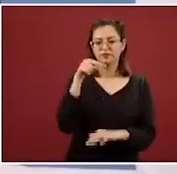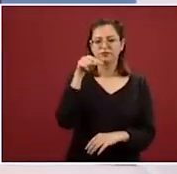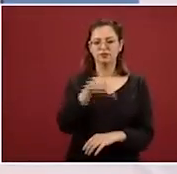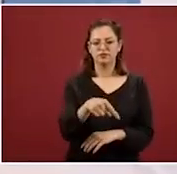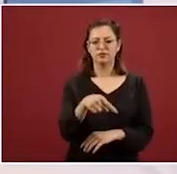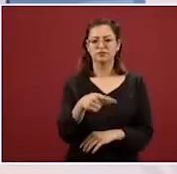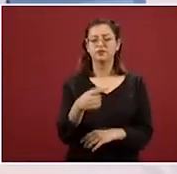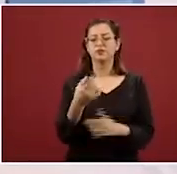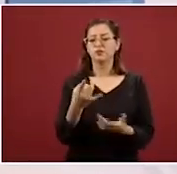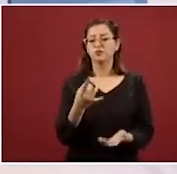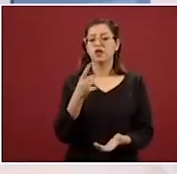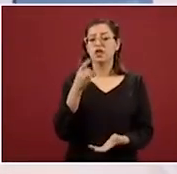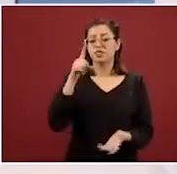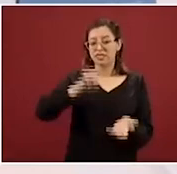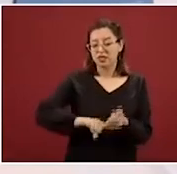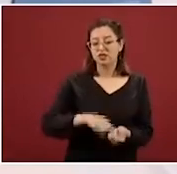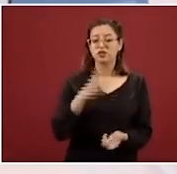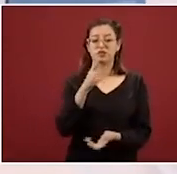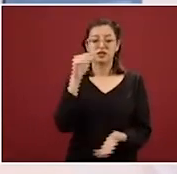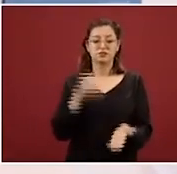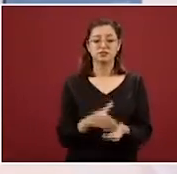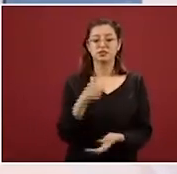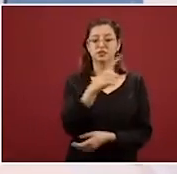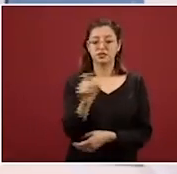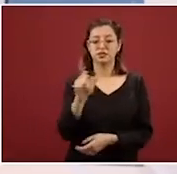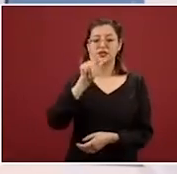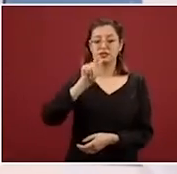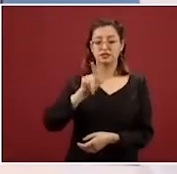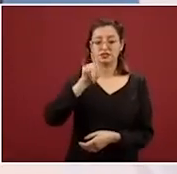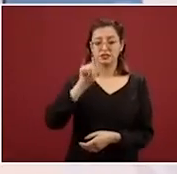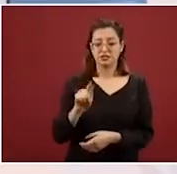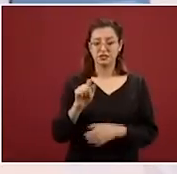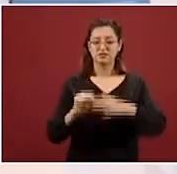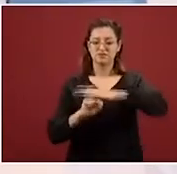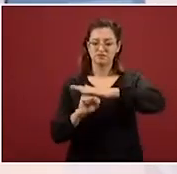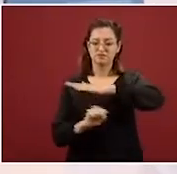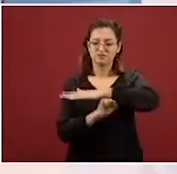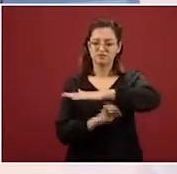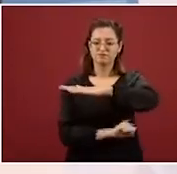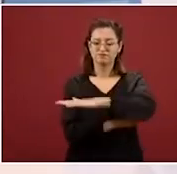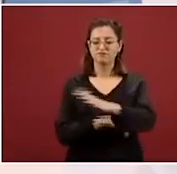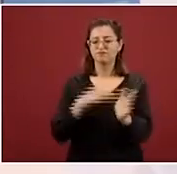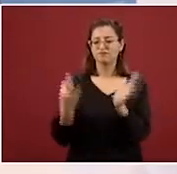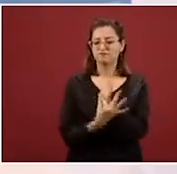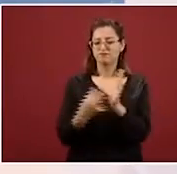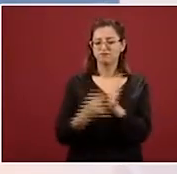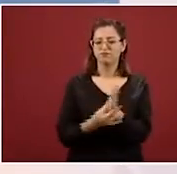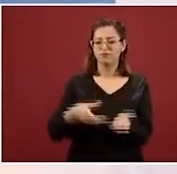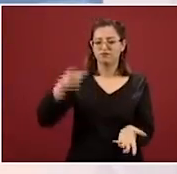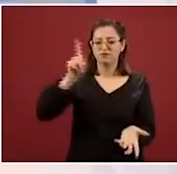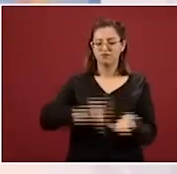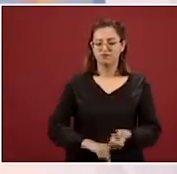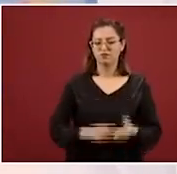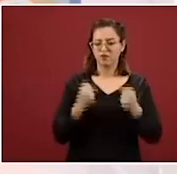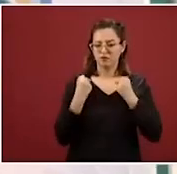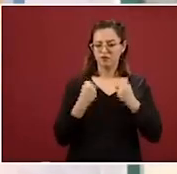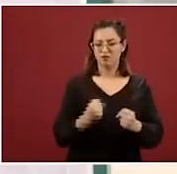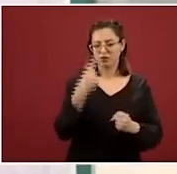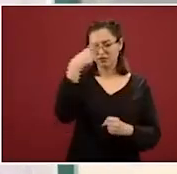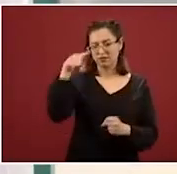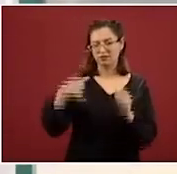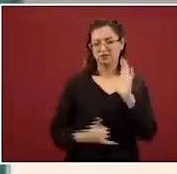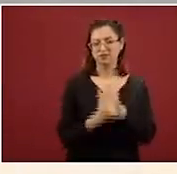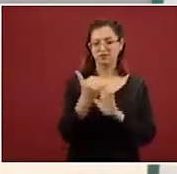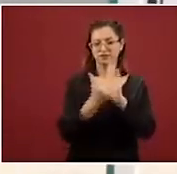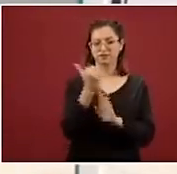tan solo ella 3.170 pilas de acero y concreto en su cimentación para su construcción.